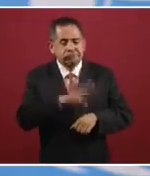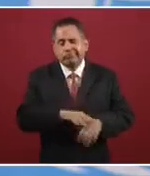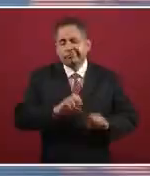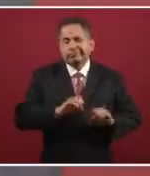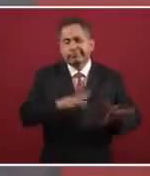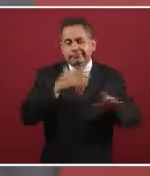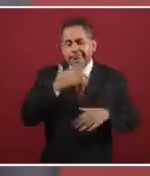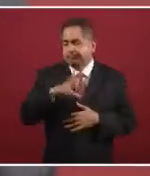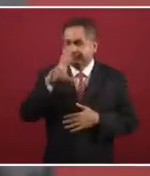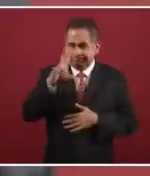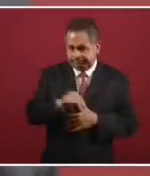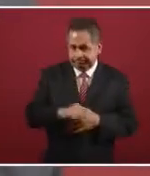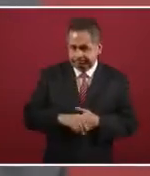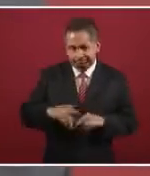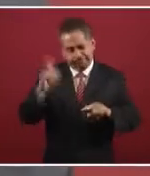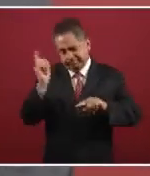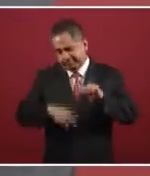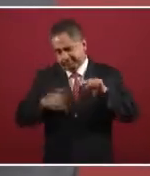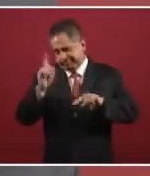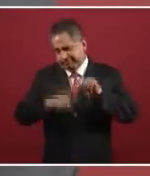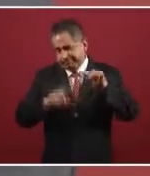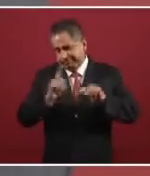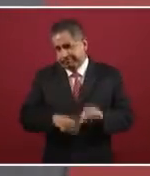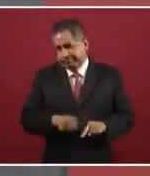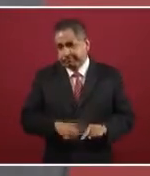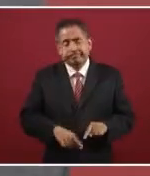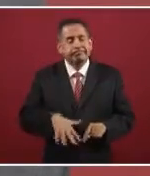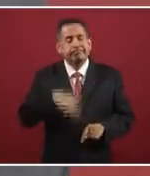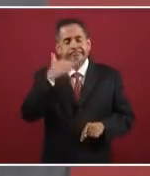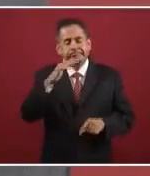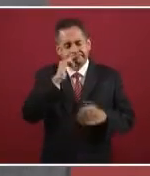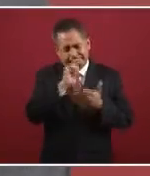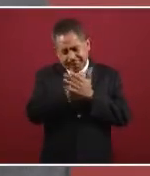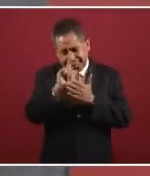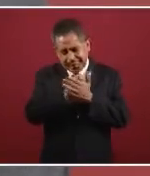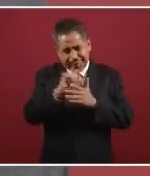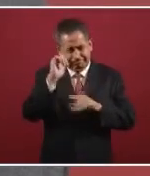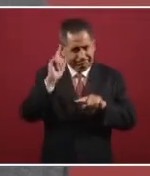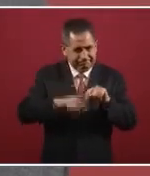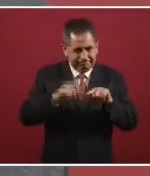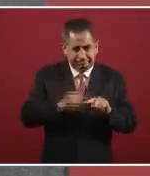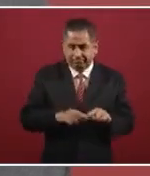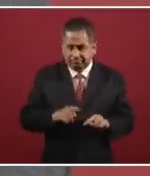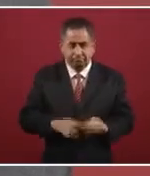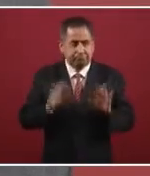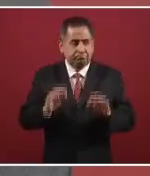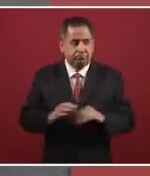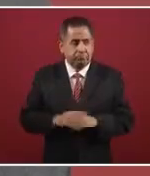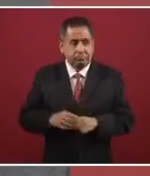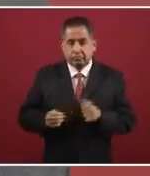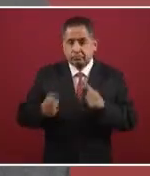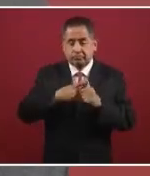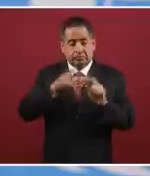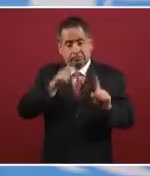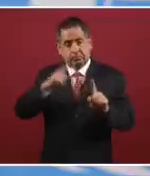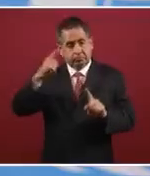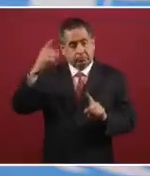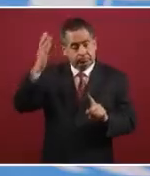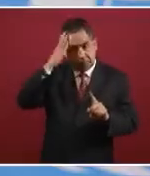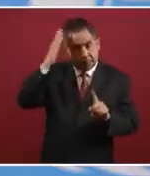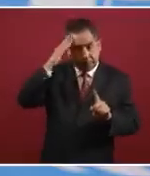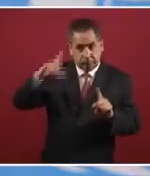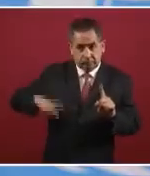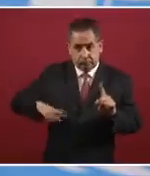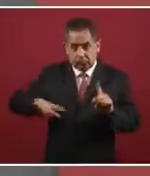corrupción. Estamos limpiando de corrupción al país, empezando por el gobierno,